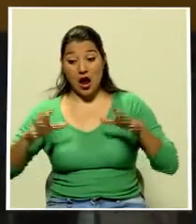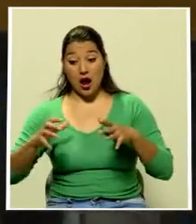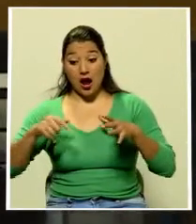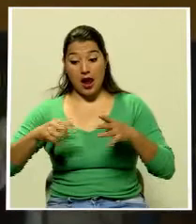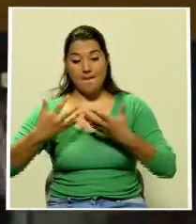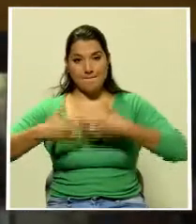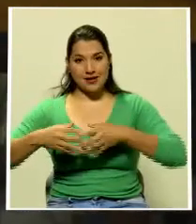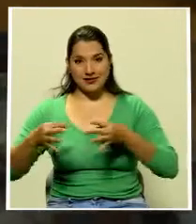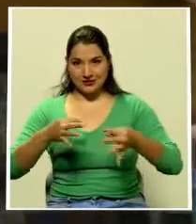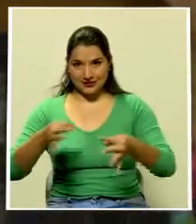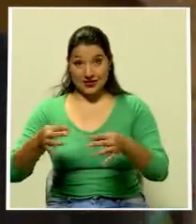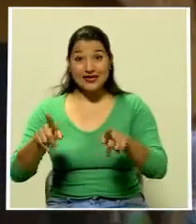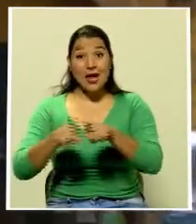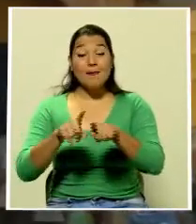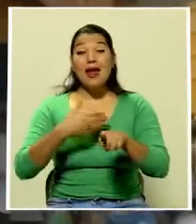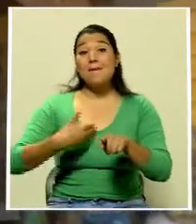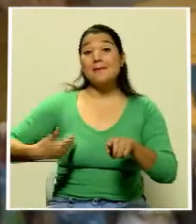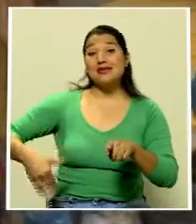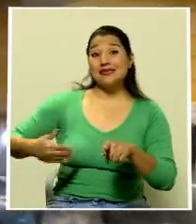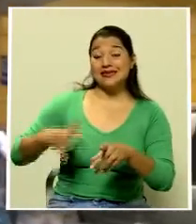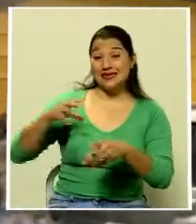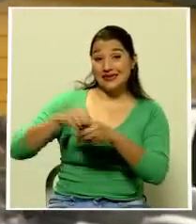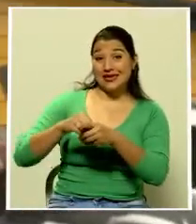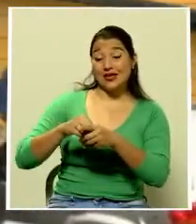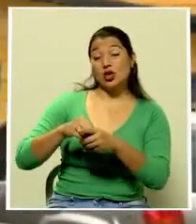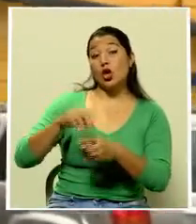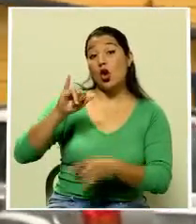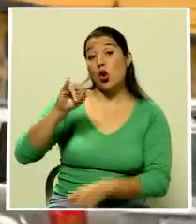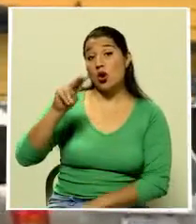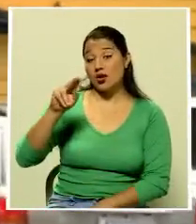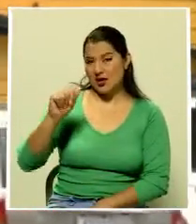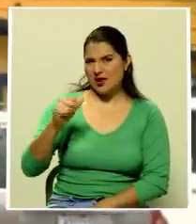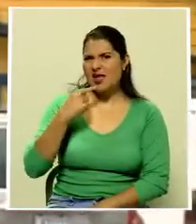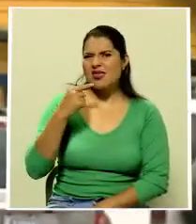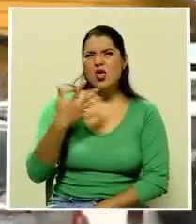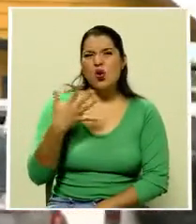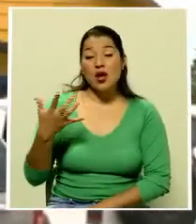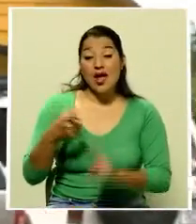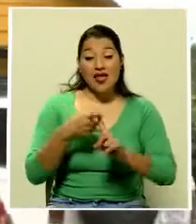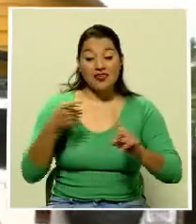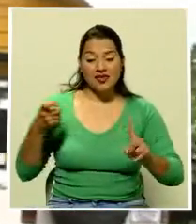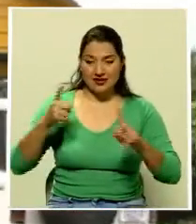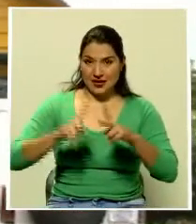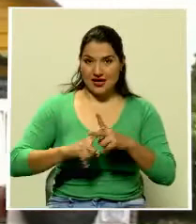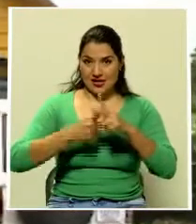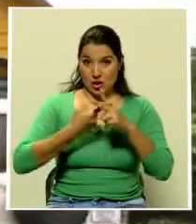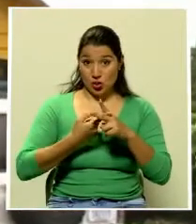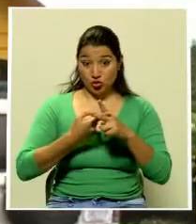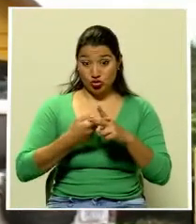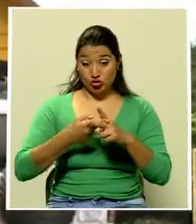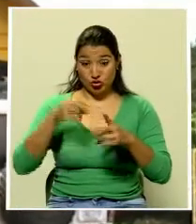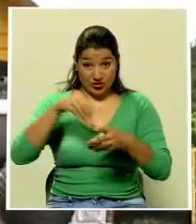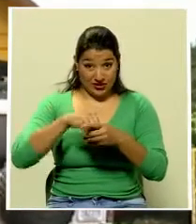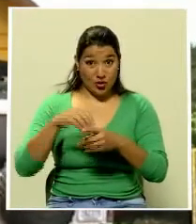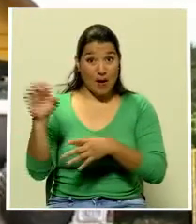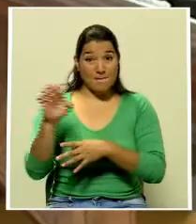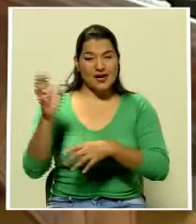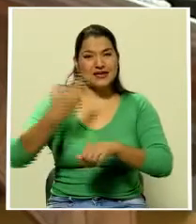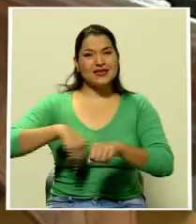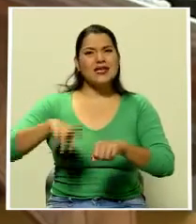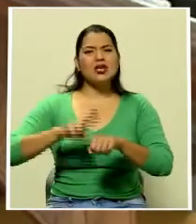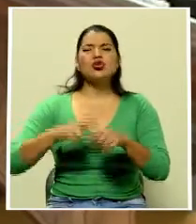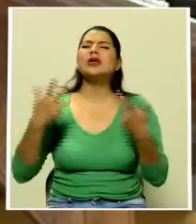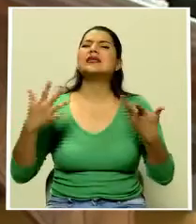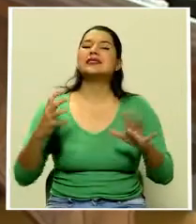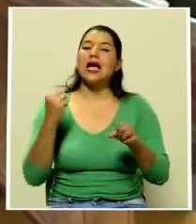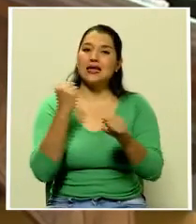el presidente ejecutivo del Instituto Nacional de Aprendizaje dijo que desde el inicio de esta emergencia nacional han